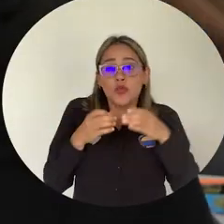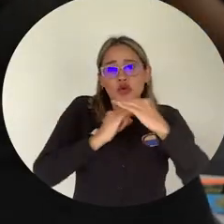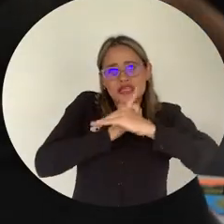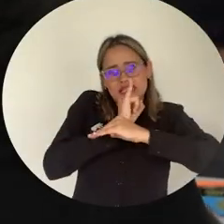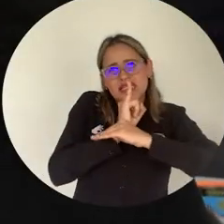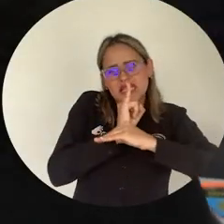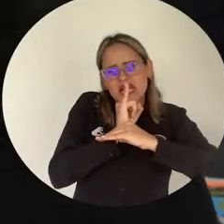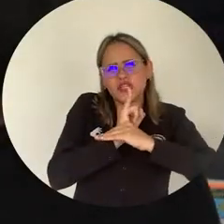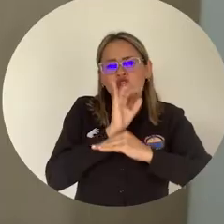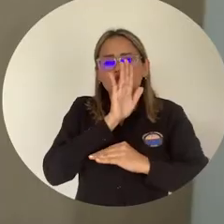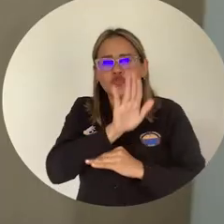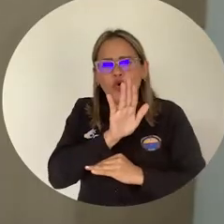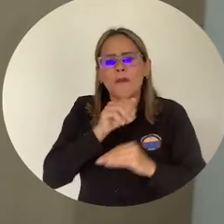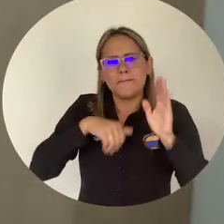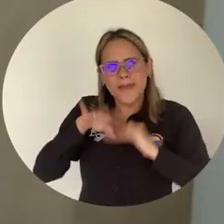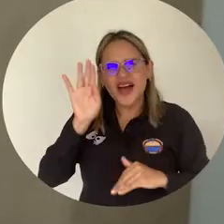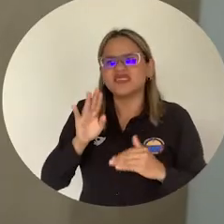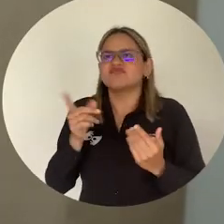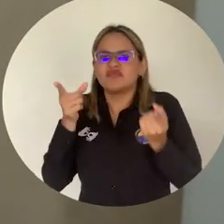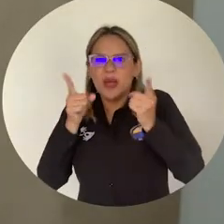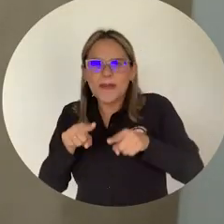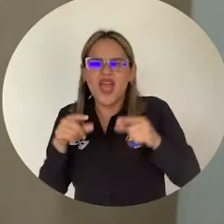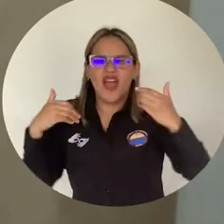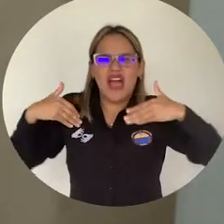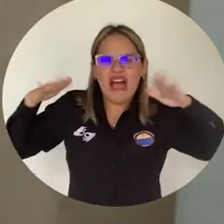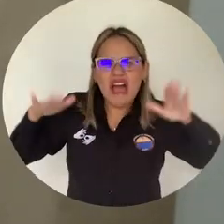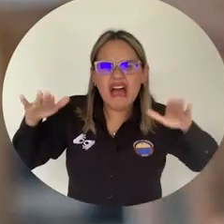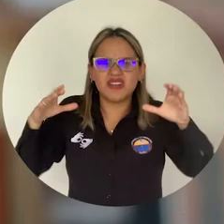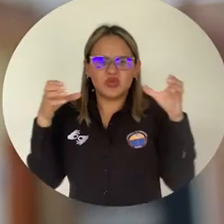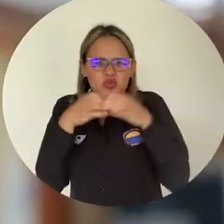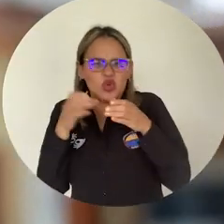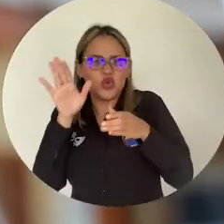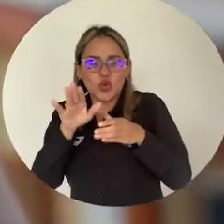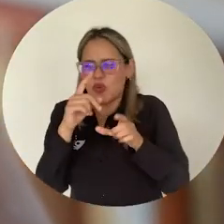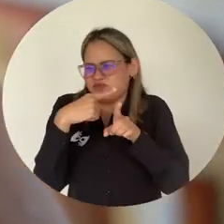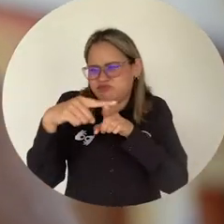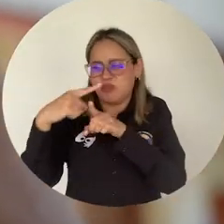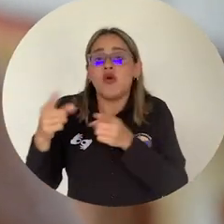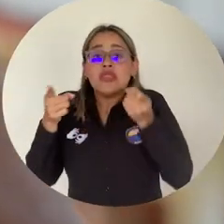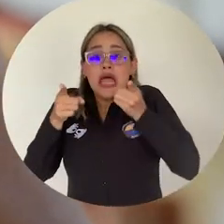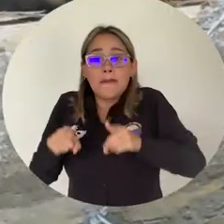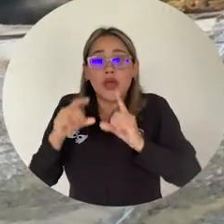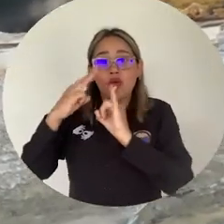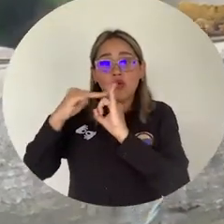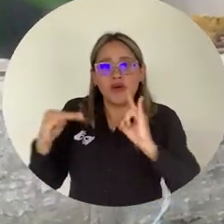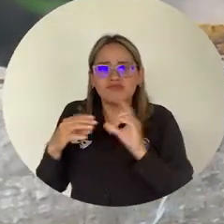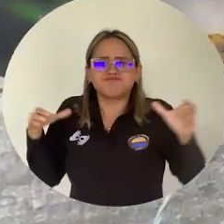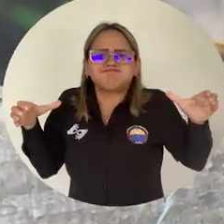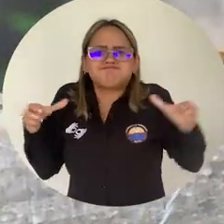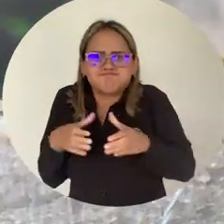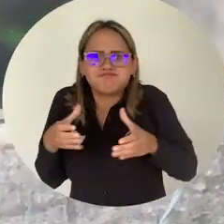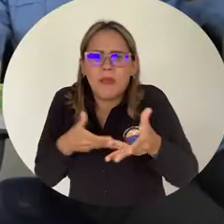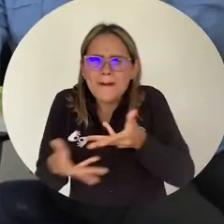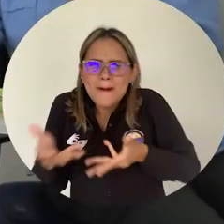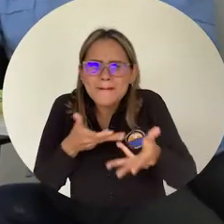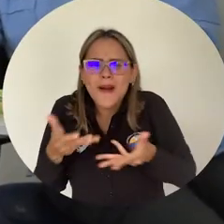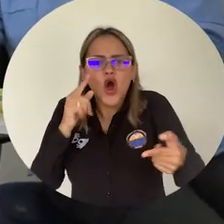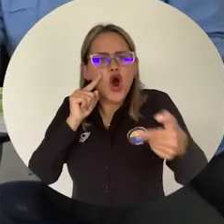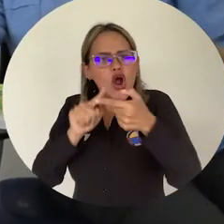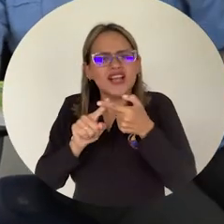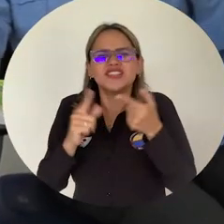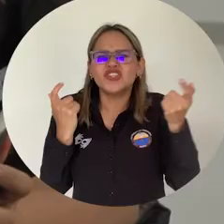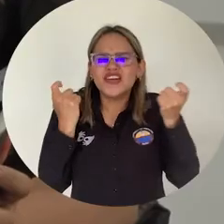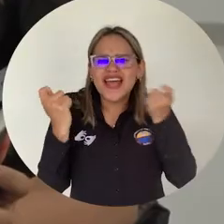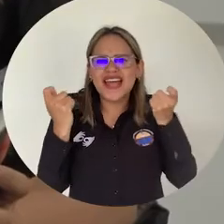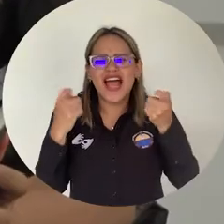Humboldt, Audubon Américas y la Red Nacional de Observadores de Aves de Colombia, con la participación clave de Unimagdalena y busca